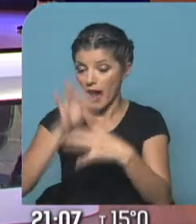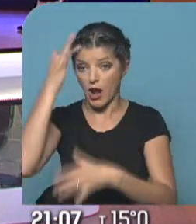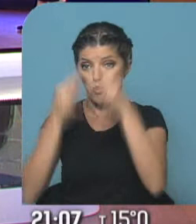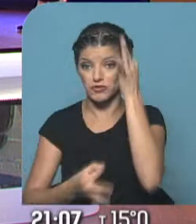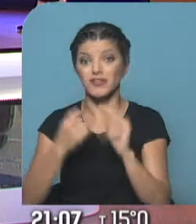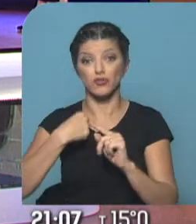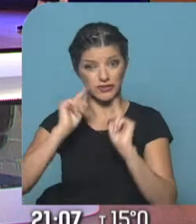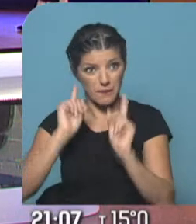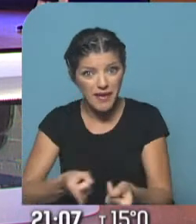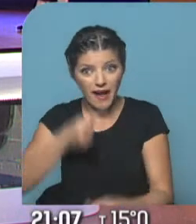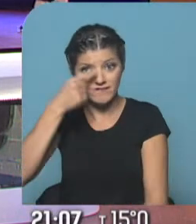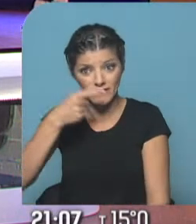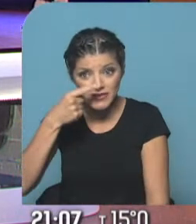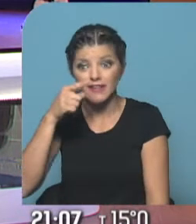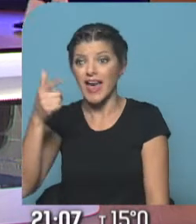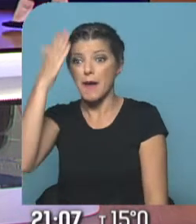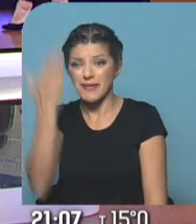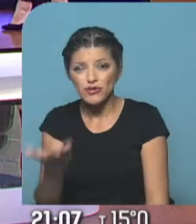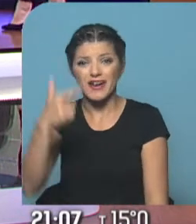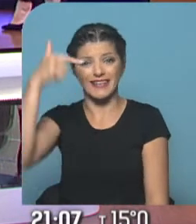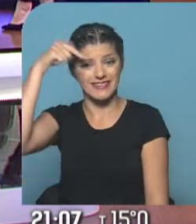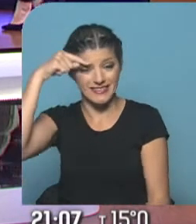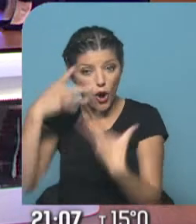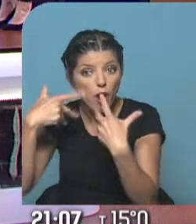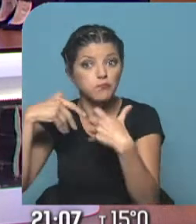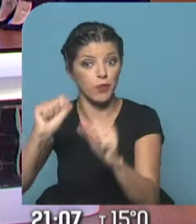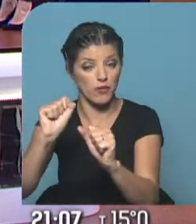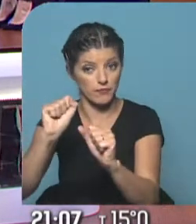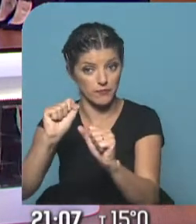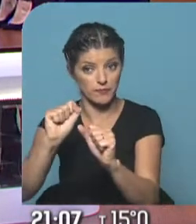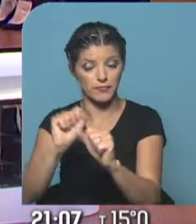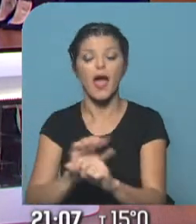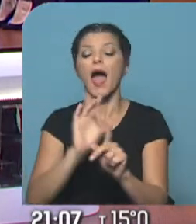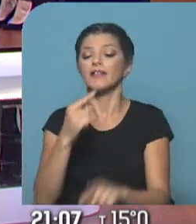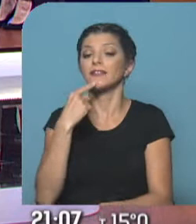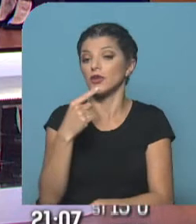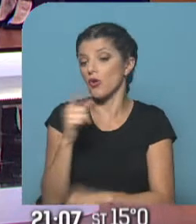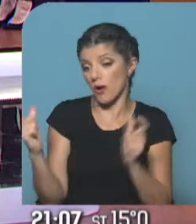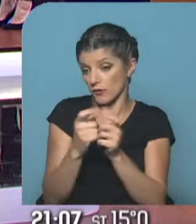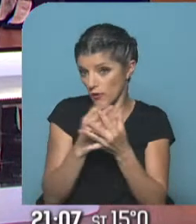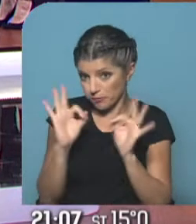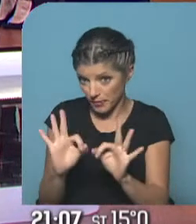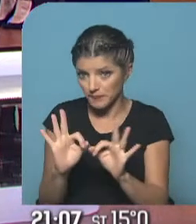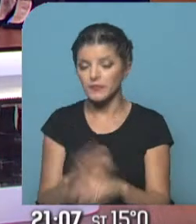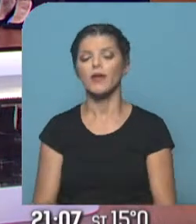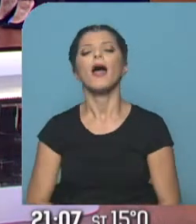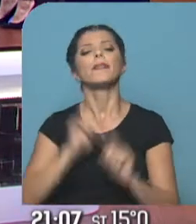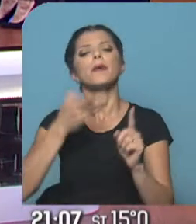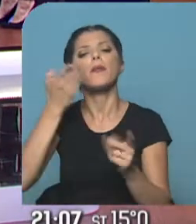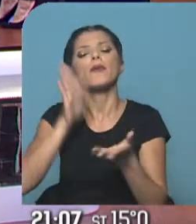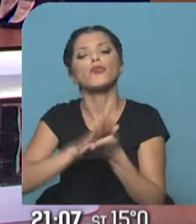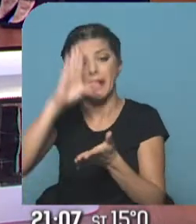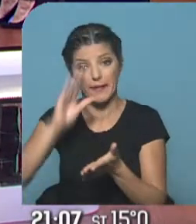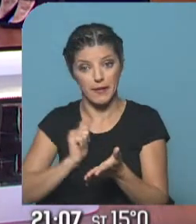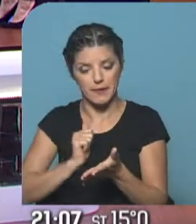interés supremo en encontrar a Santiago. Fue otra de las declaraciones textuales que dijo Claudio Abruch una vez finalizada esa reunión. Y también habló de la gendarmería. Dijo, la